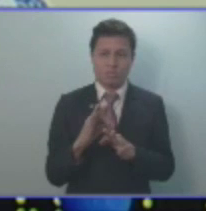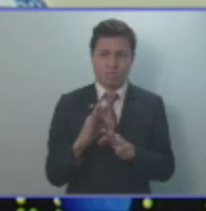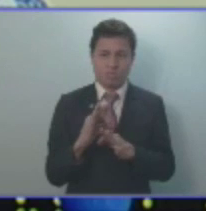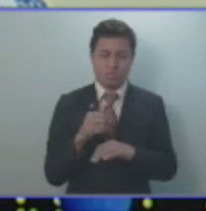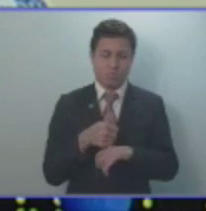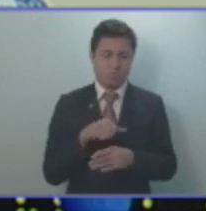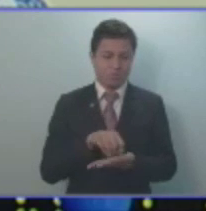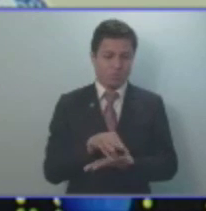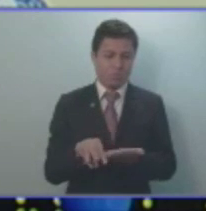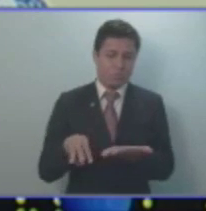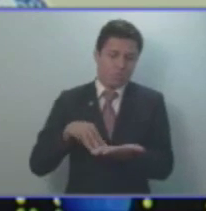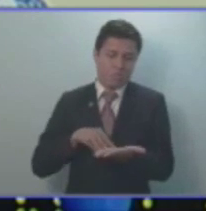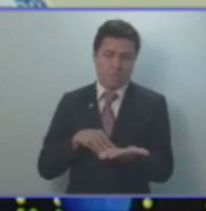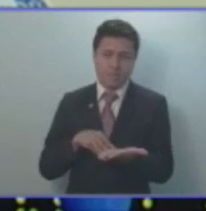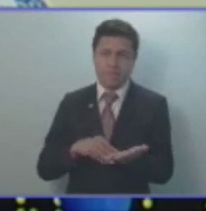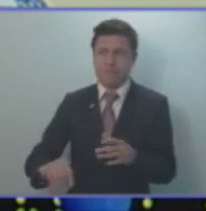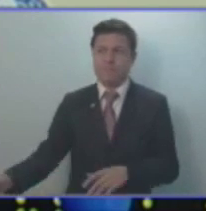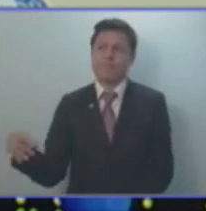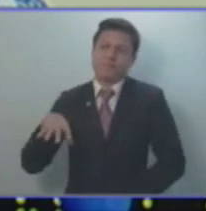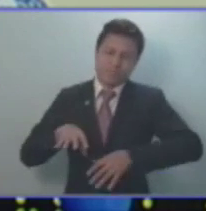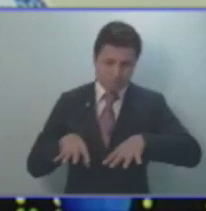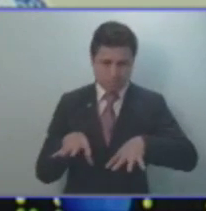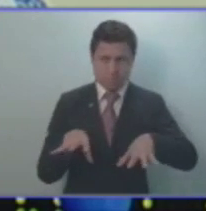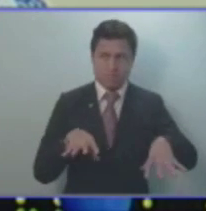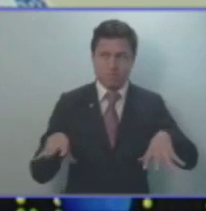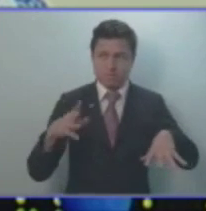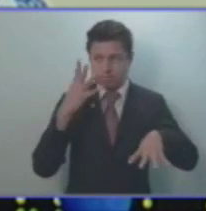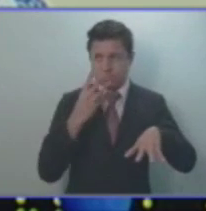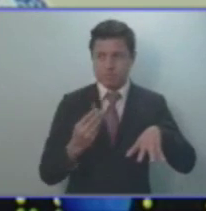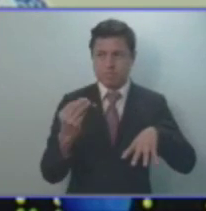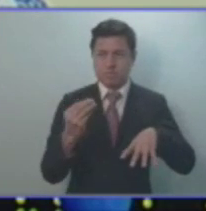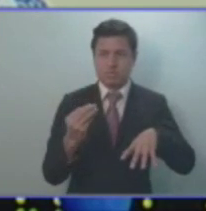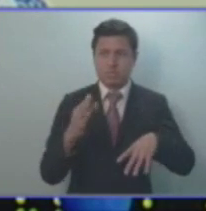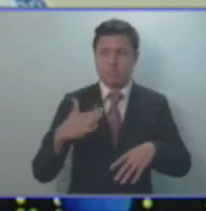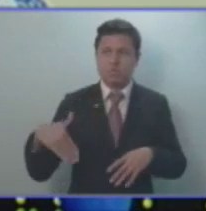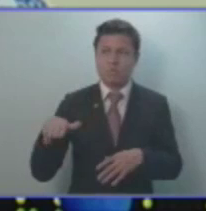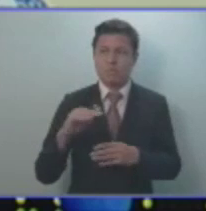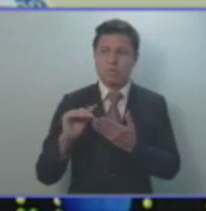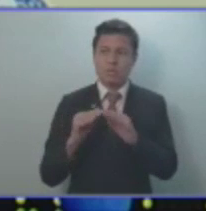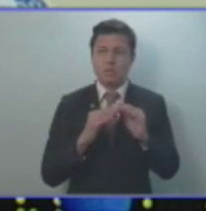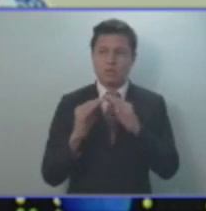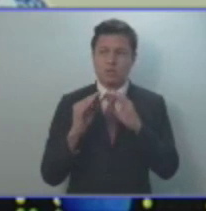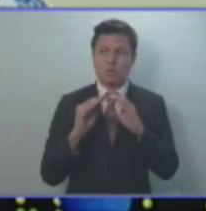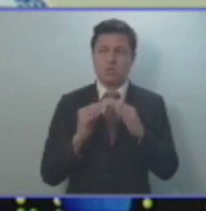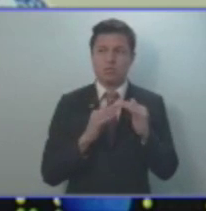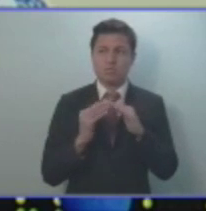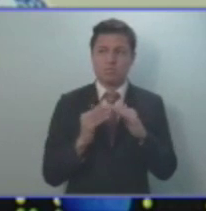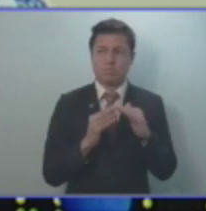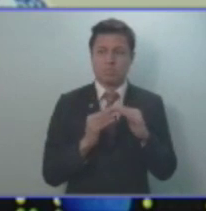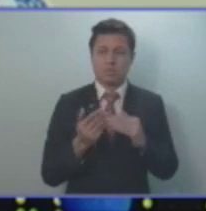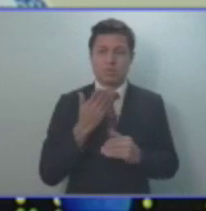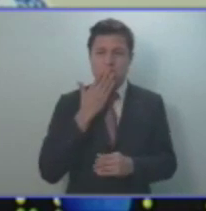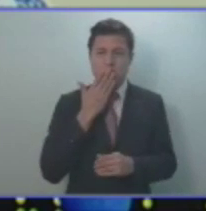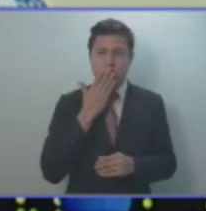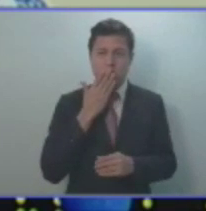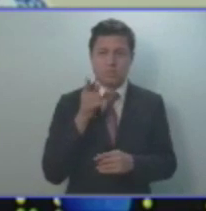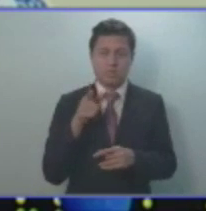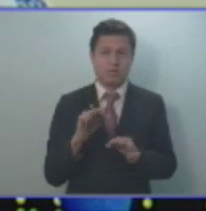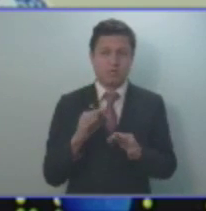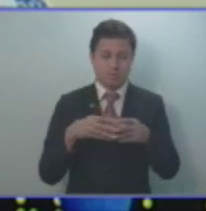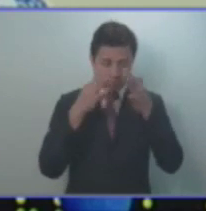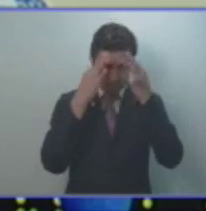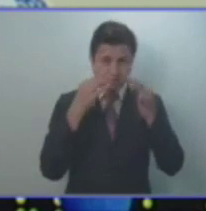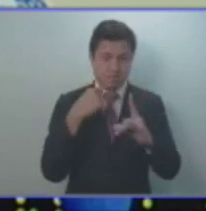al municipio de Tacuba, departamento de Aguachapán, territorio de comunidades indígenas. Así, nuestro